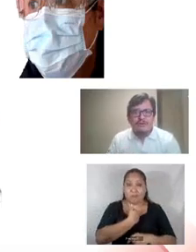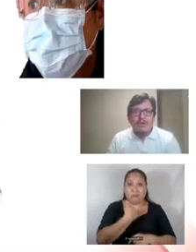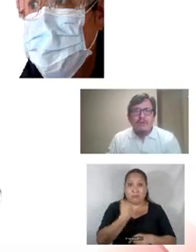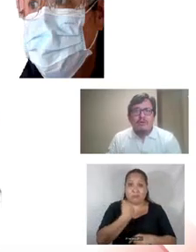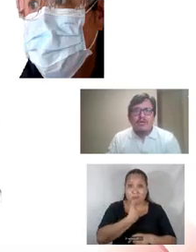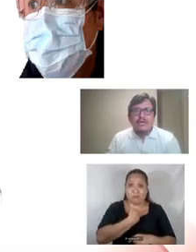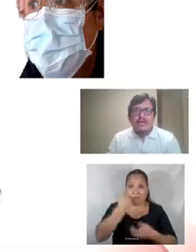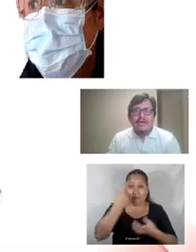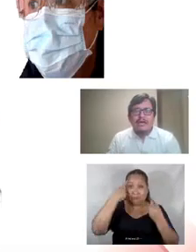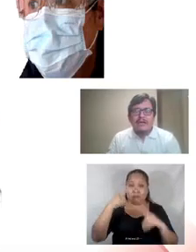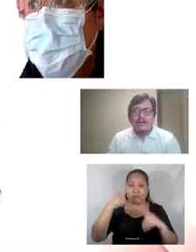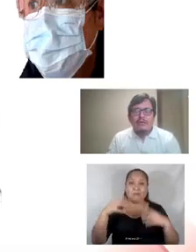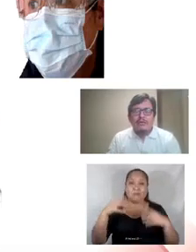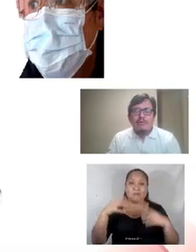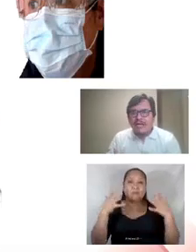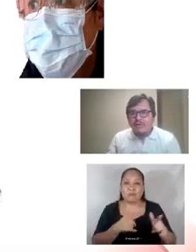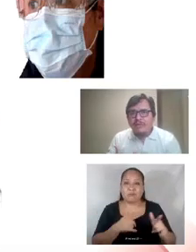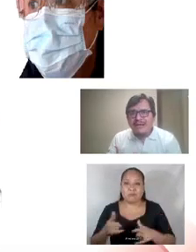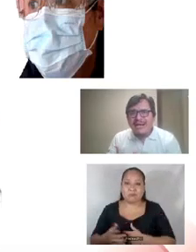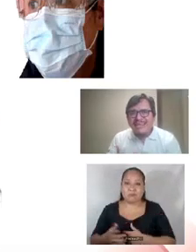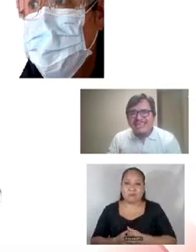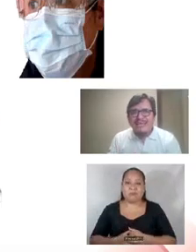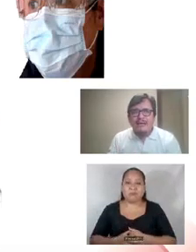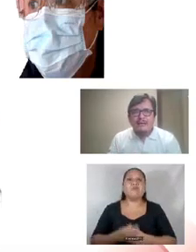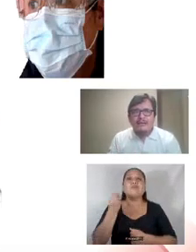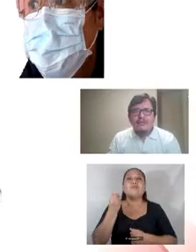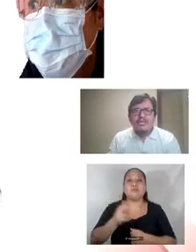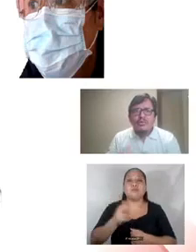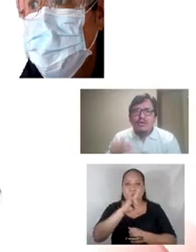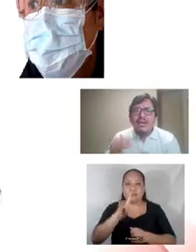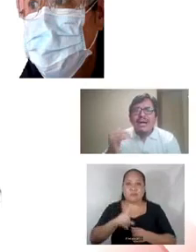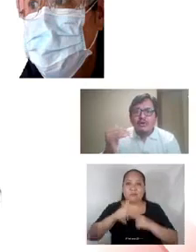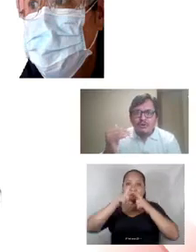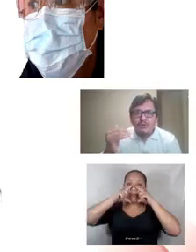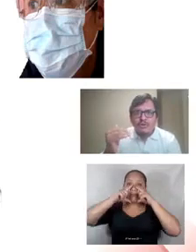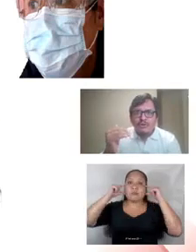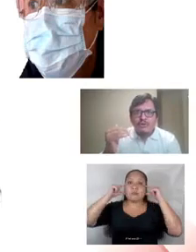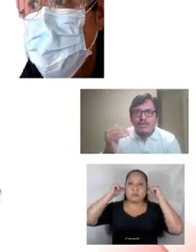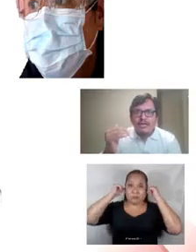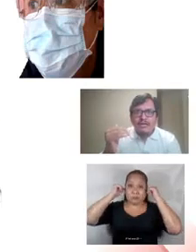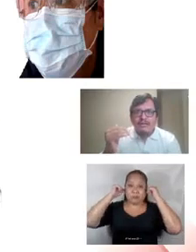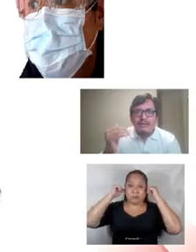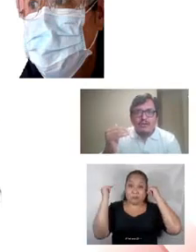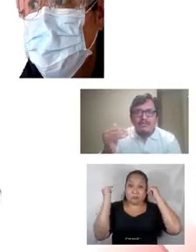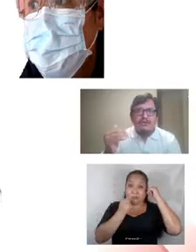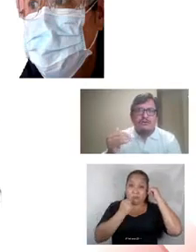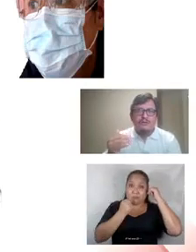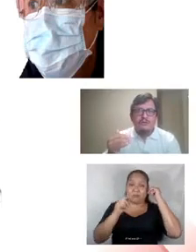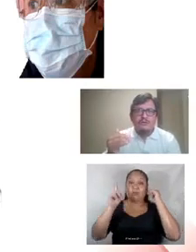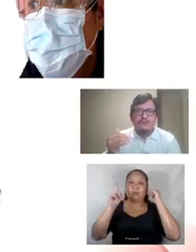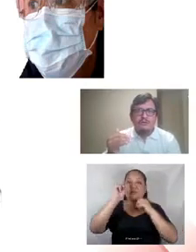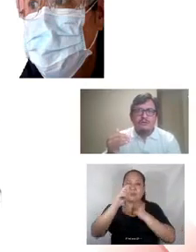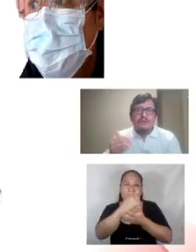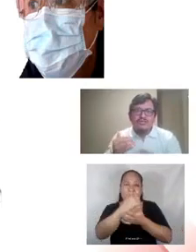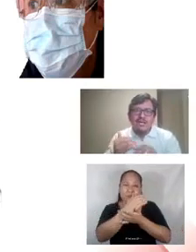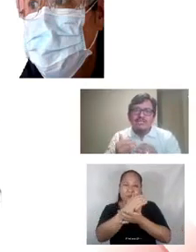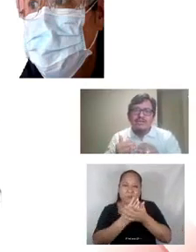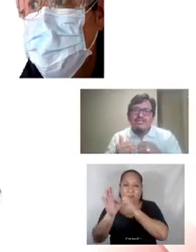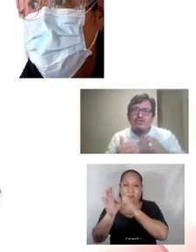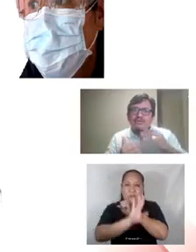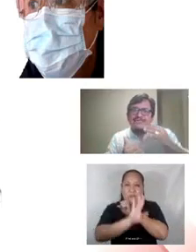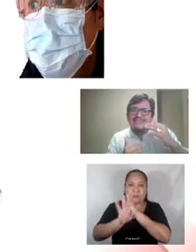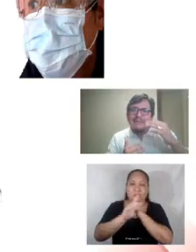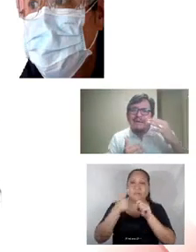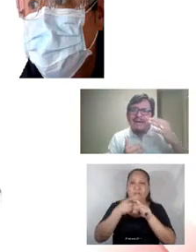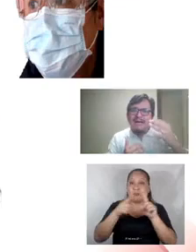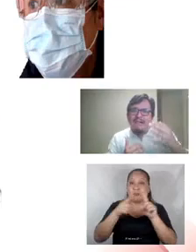decisión. Porque usar una mascarilla tiene un grado de protección. Pero si a eso